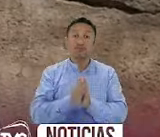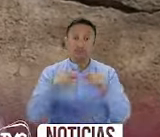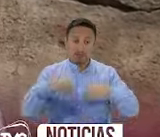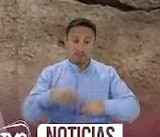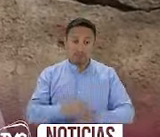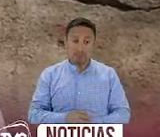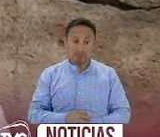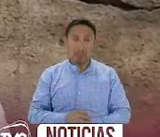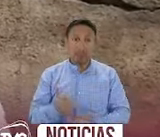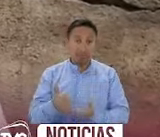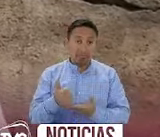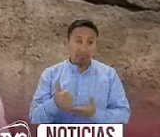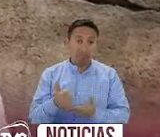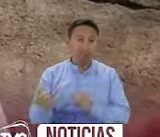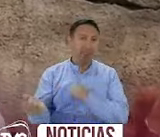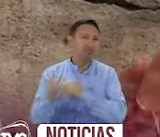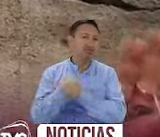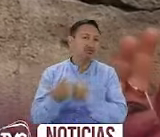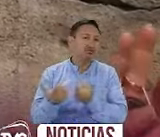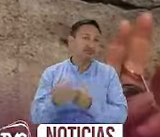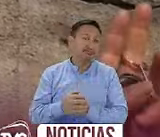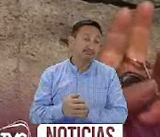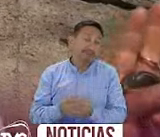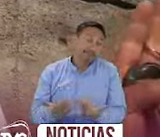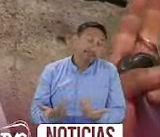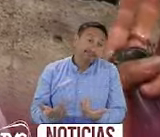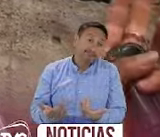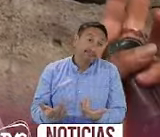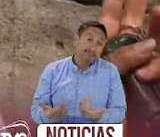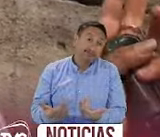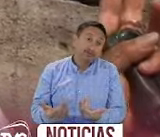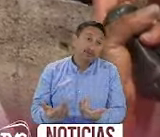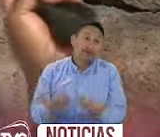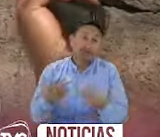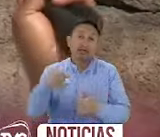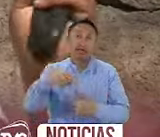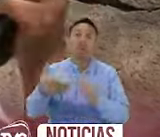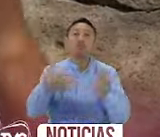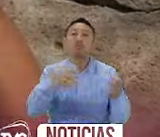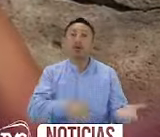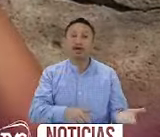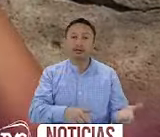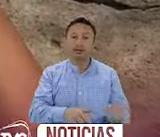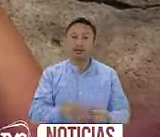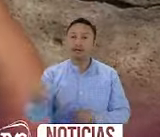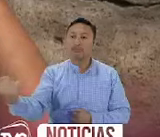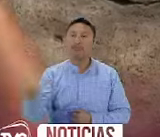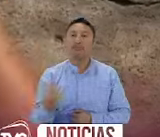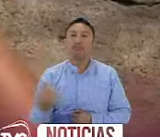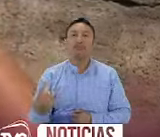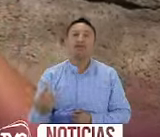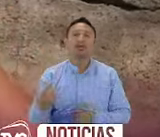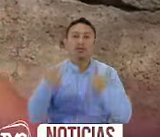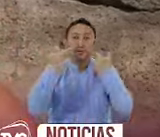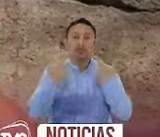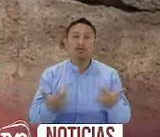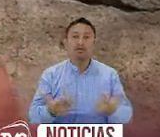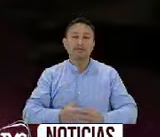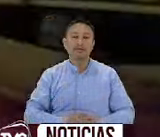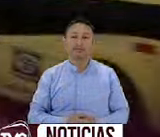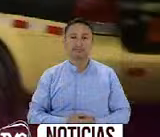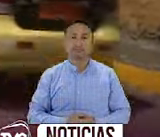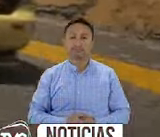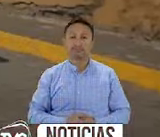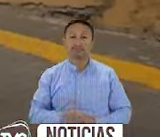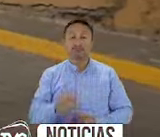Entonces, esperan que hayan muerto y algo fuerte para que vengan a hacer el rompe velocidades. Por eso es